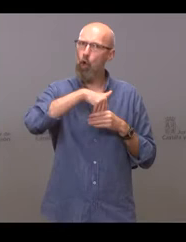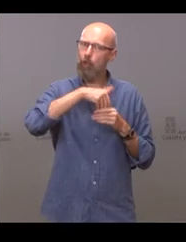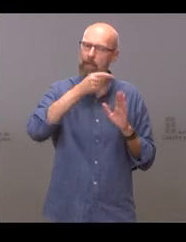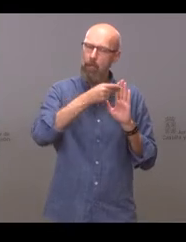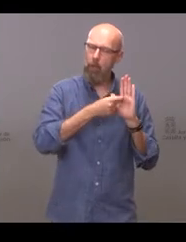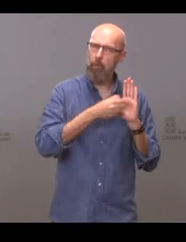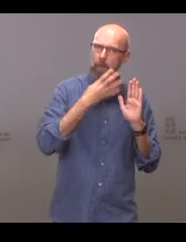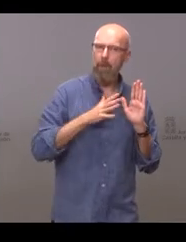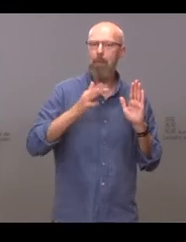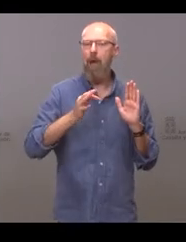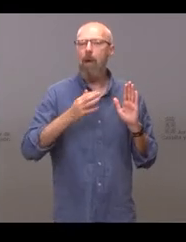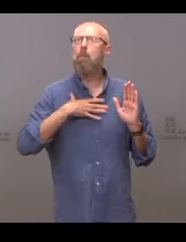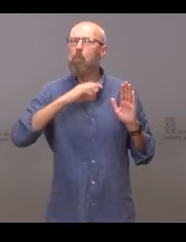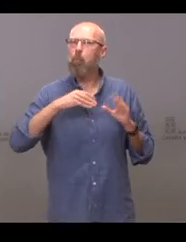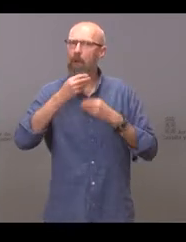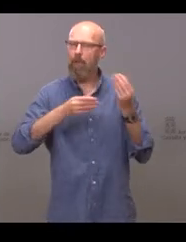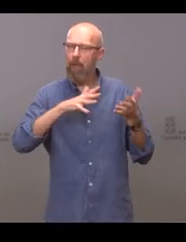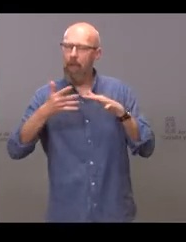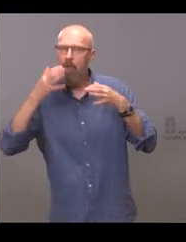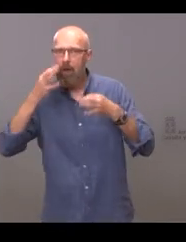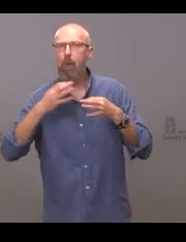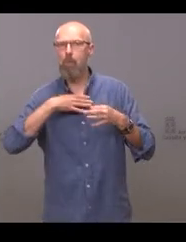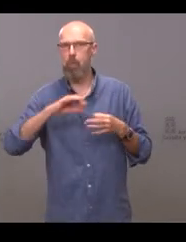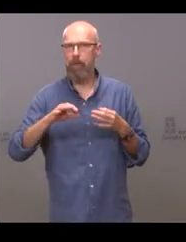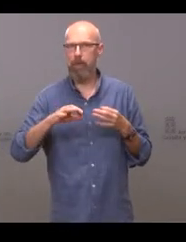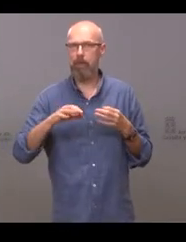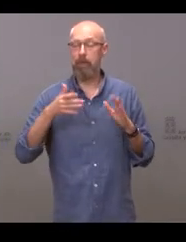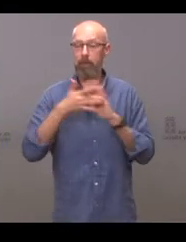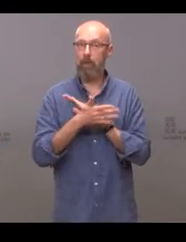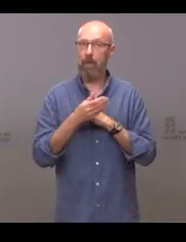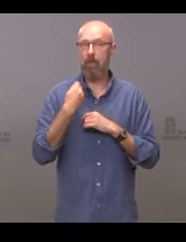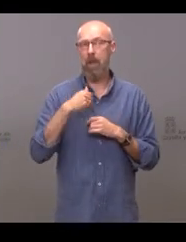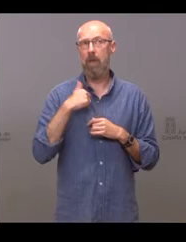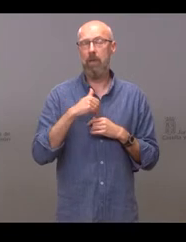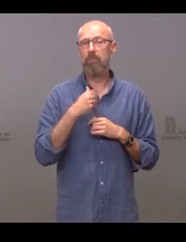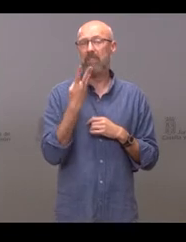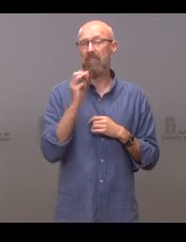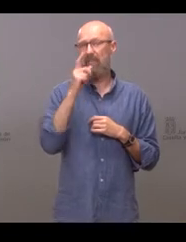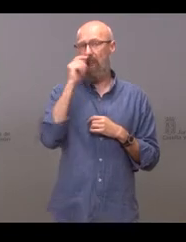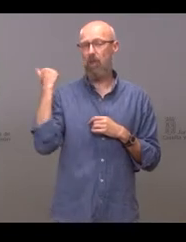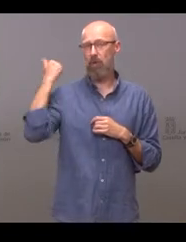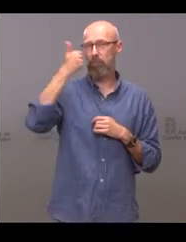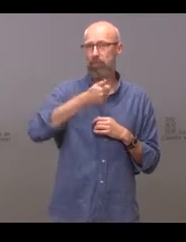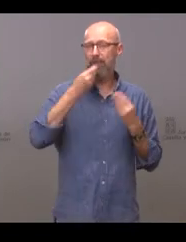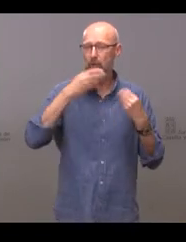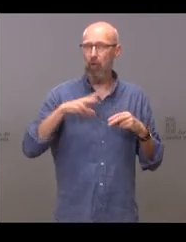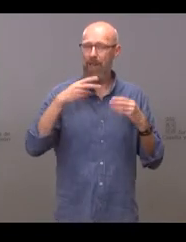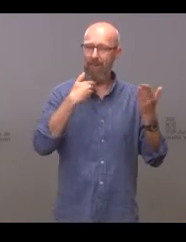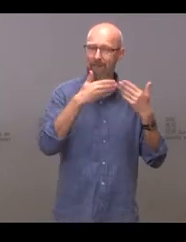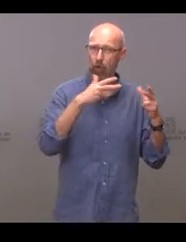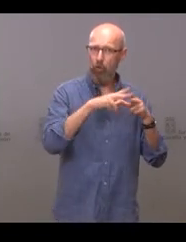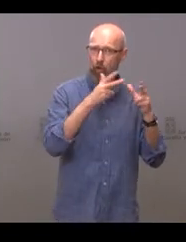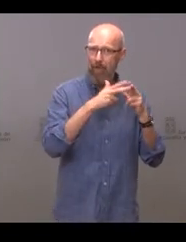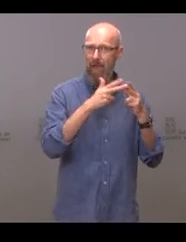capaces de hacerlo ya sumamos a esa resistencia del diálogo social que lleva 30 años ya muchas cosas las